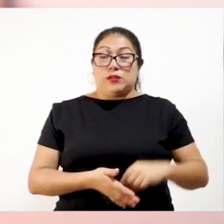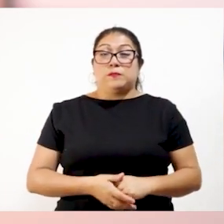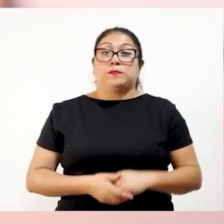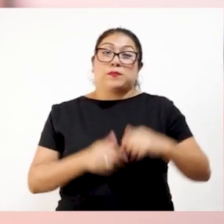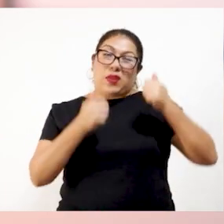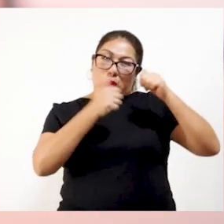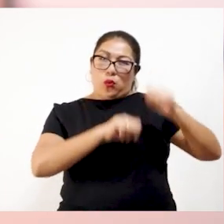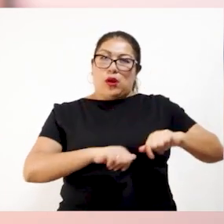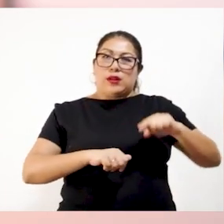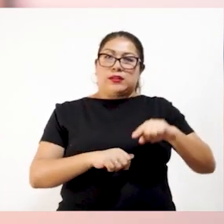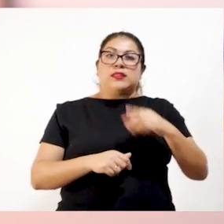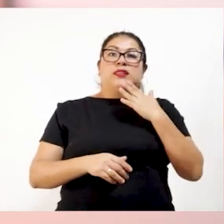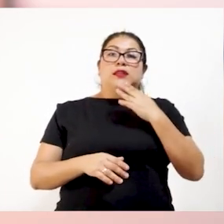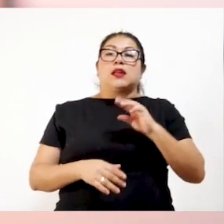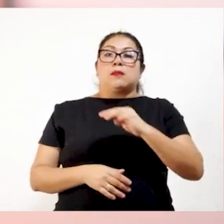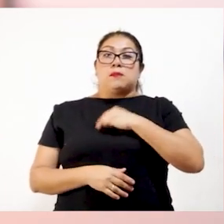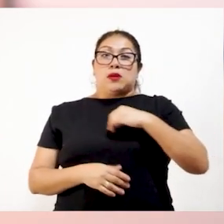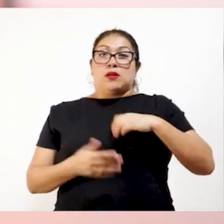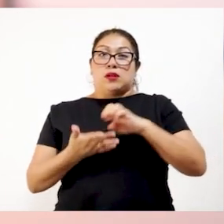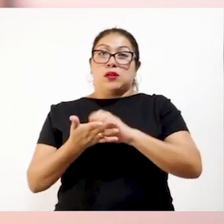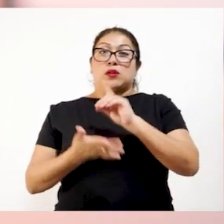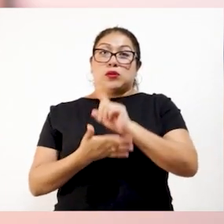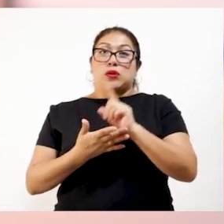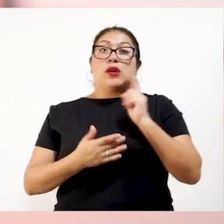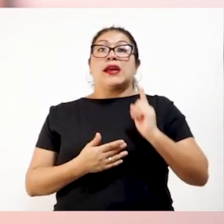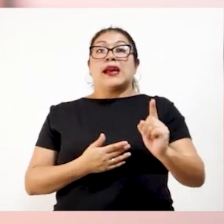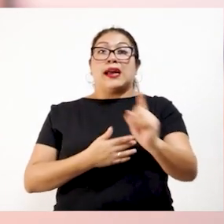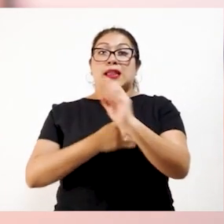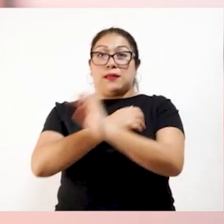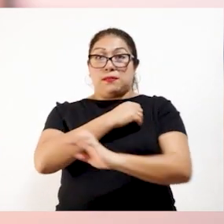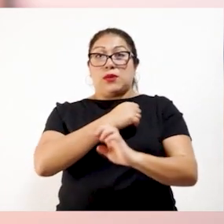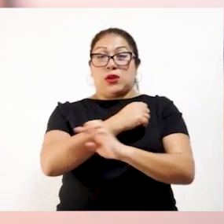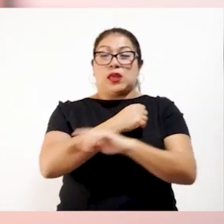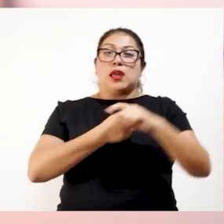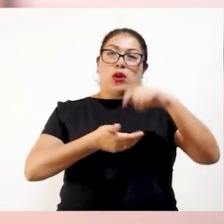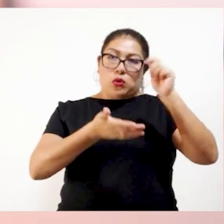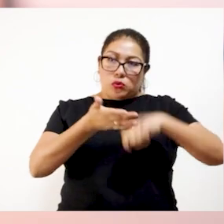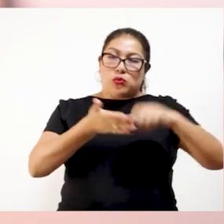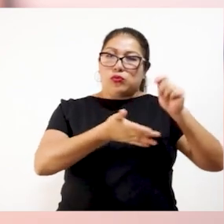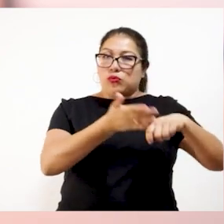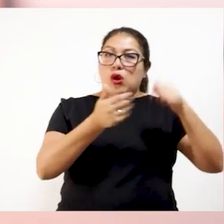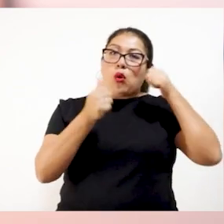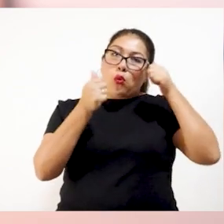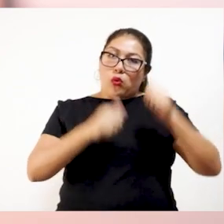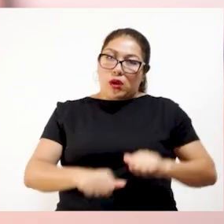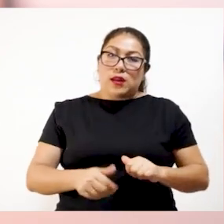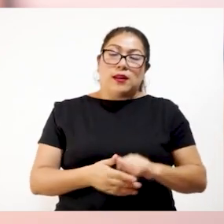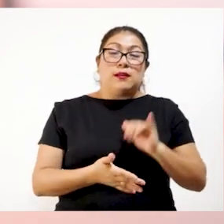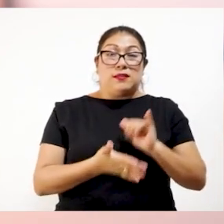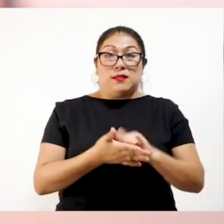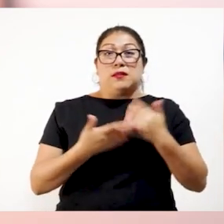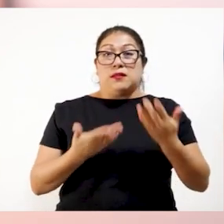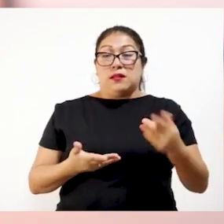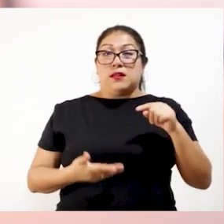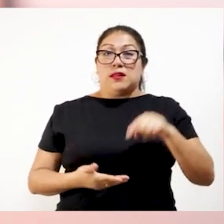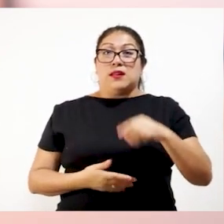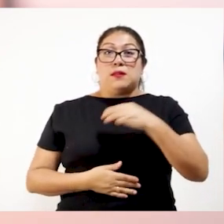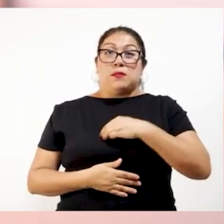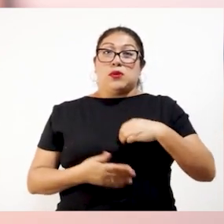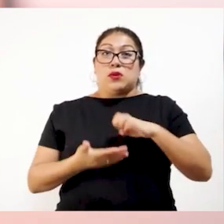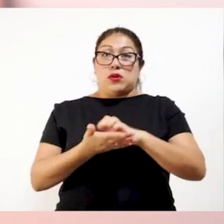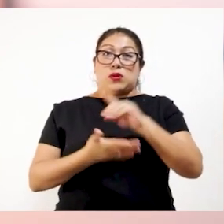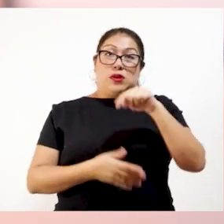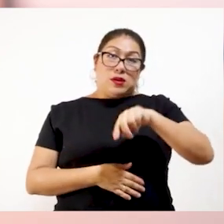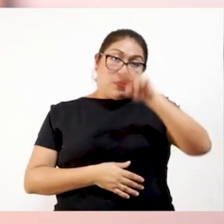adscriben los propios ministerios de educación de cada uno de los países, y eso es una cosa que, por ejemplo, ha hecho ya